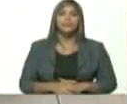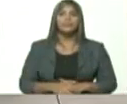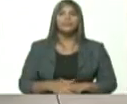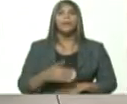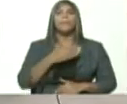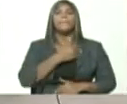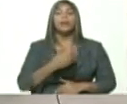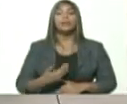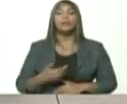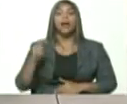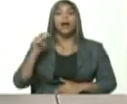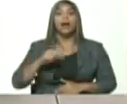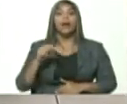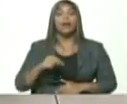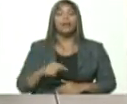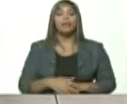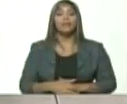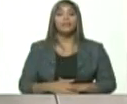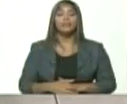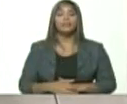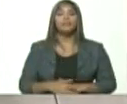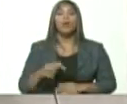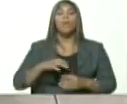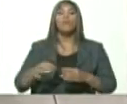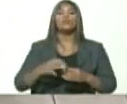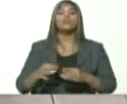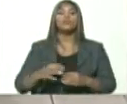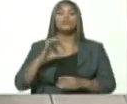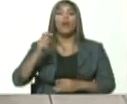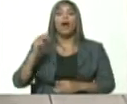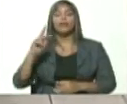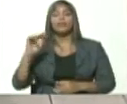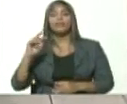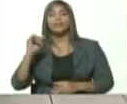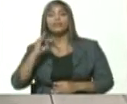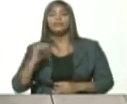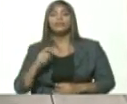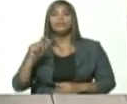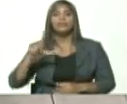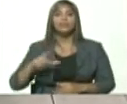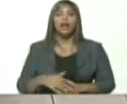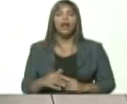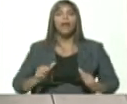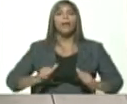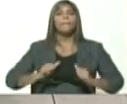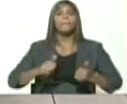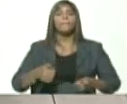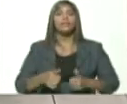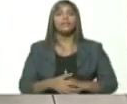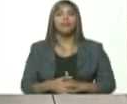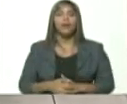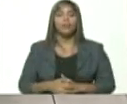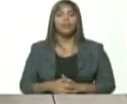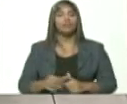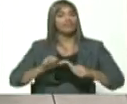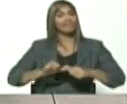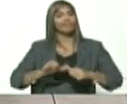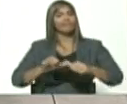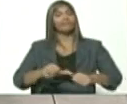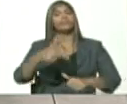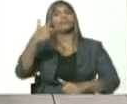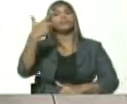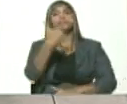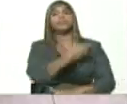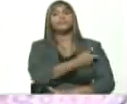Presidente, desde aquí, como usted lo dijo, desde el municipio Carrizal, parroquia Carrizal, estamos iniciando, continuando la jornada